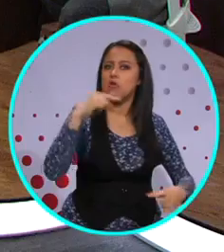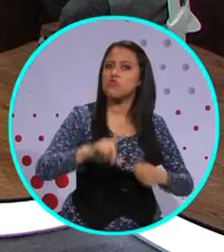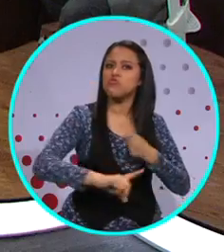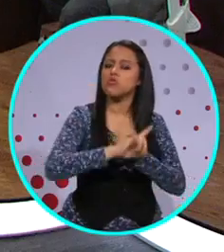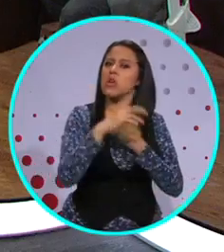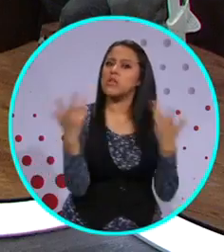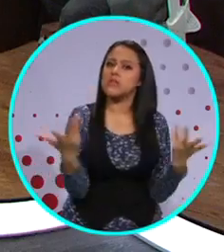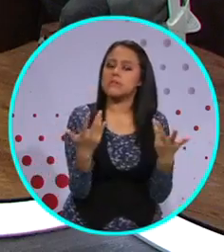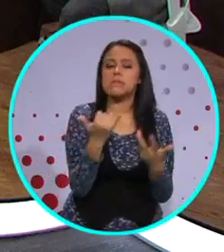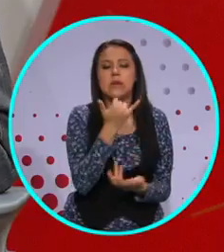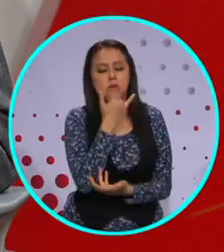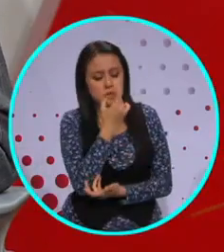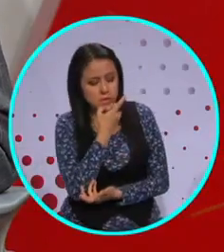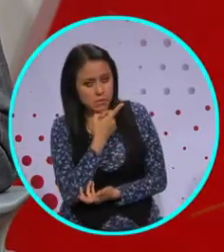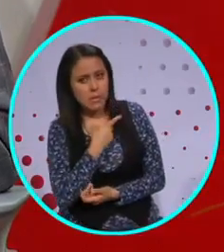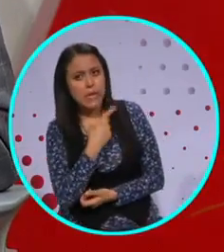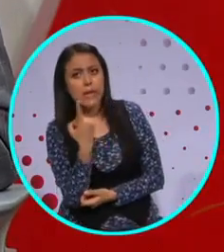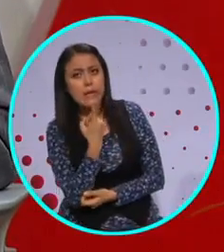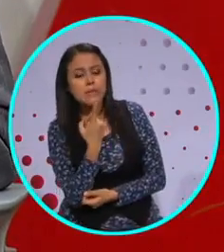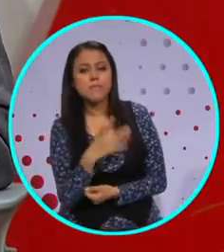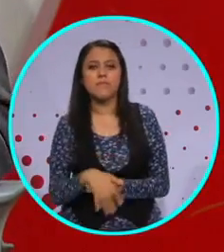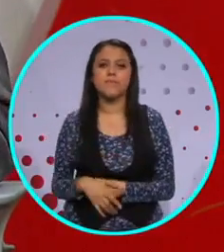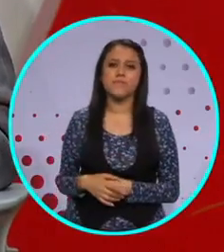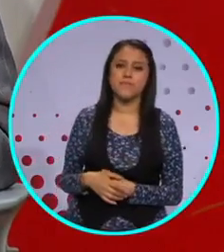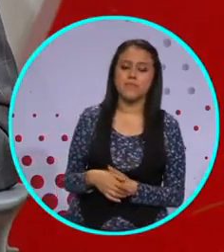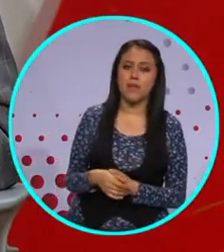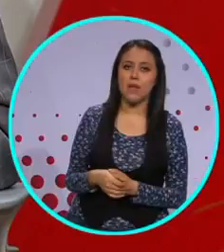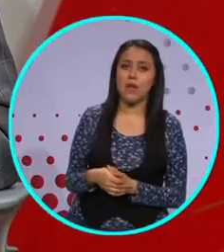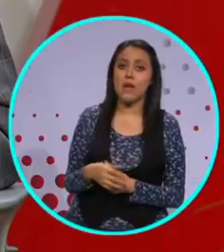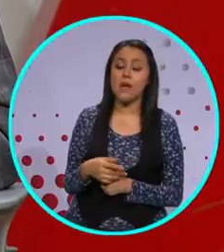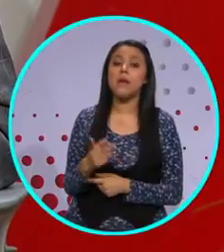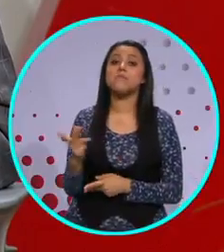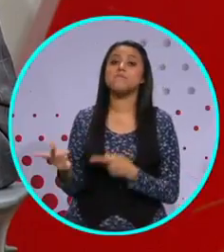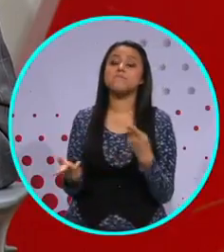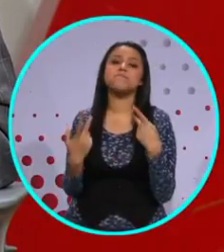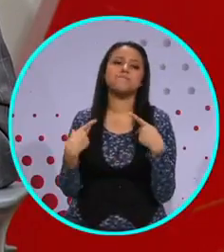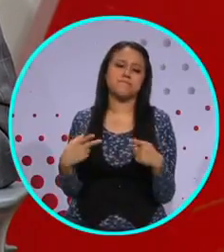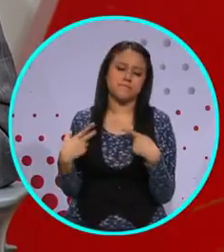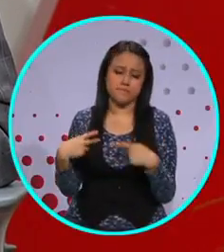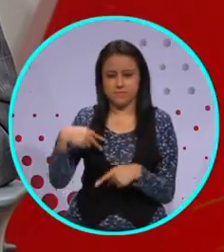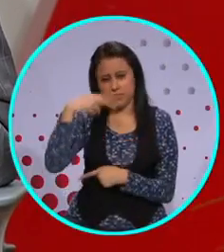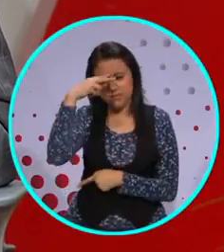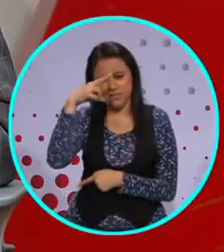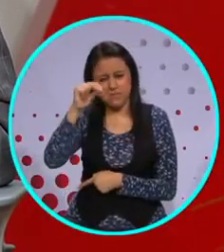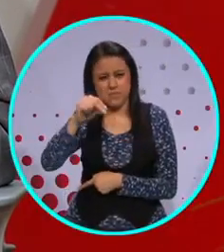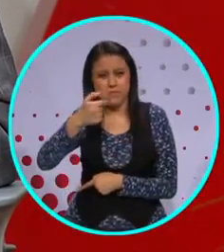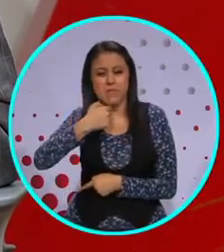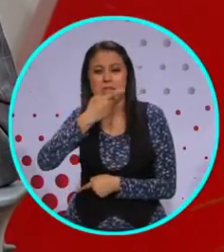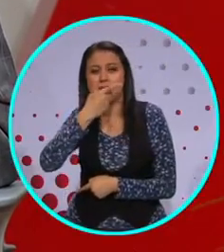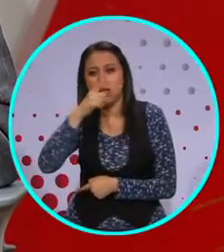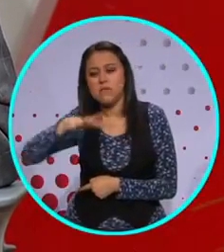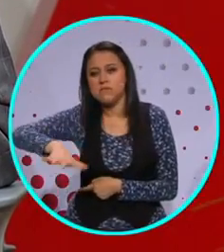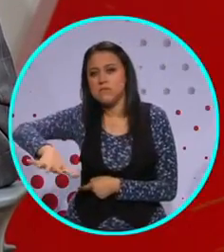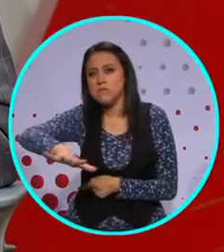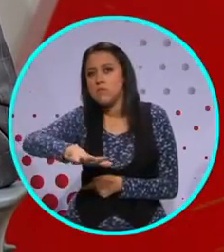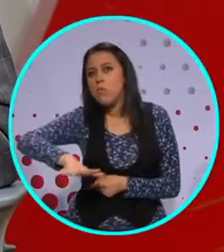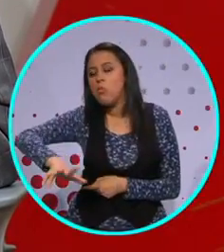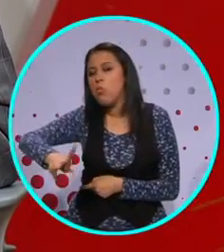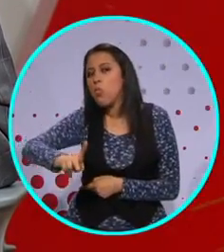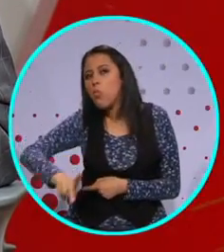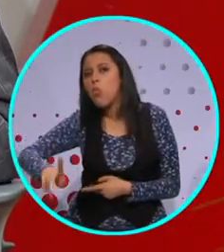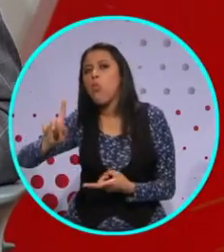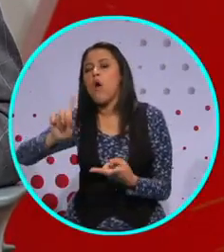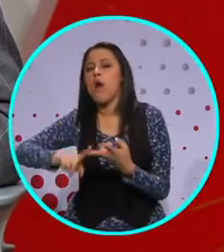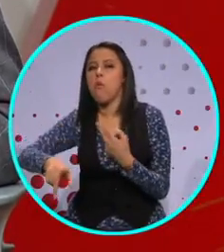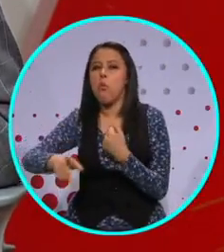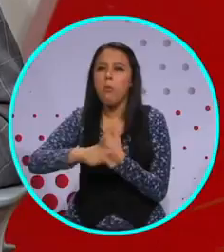no es el estado convencer a los mexicanos no es lo mismo un pueblo un país que éste